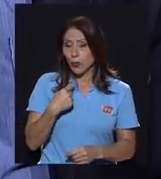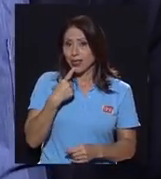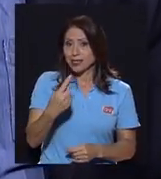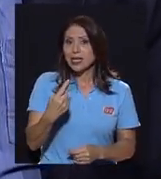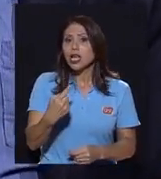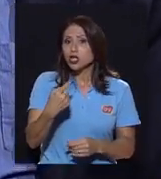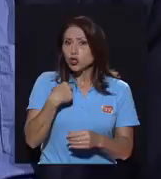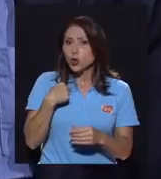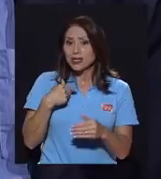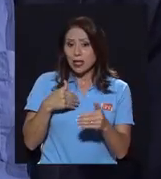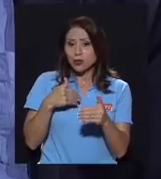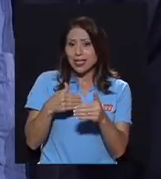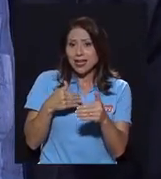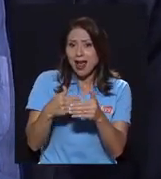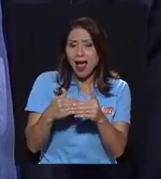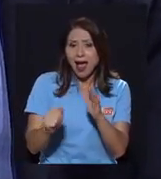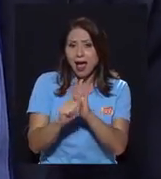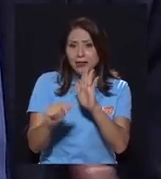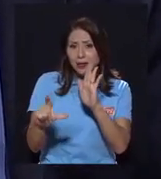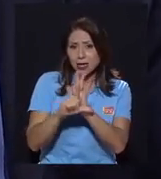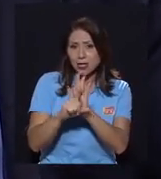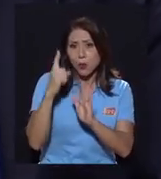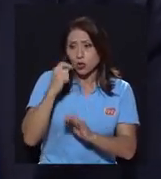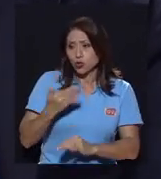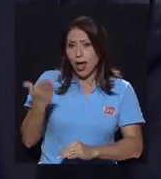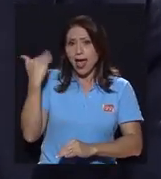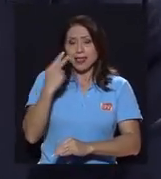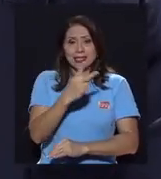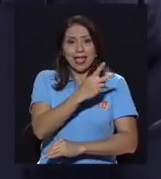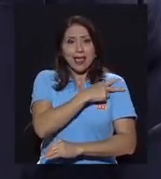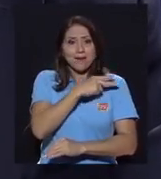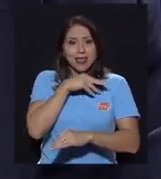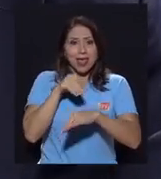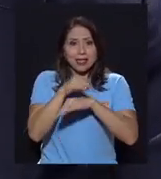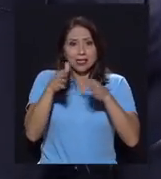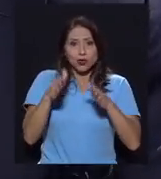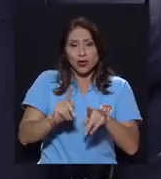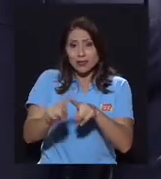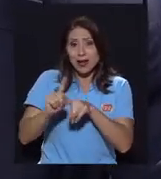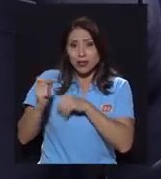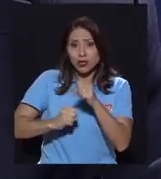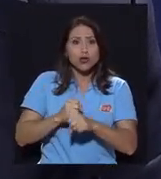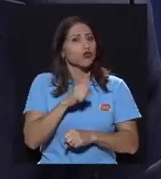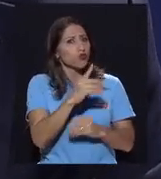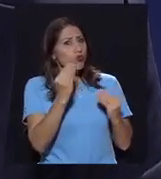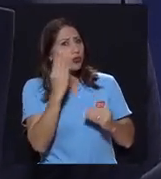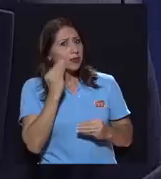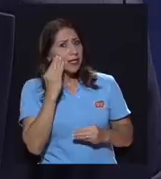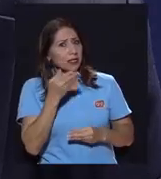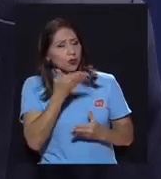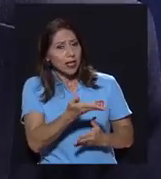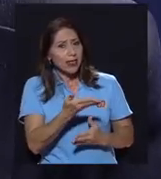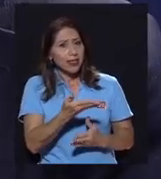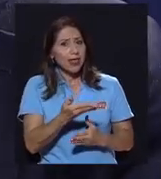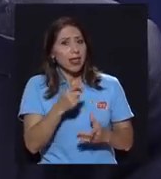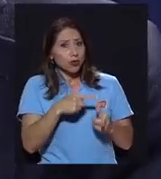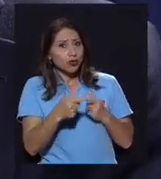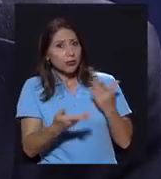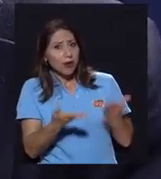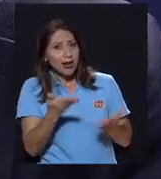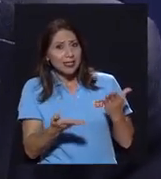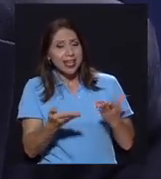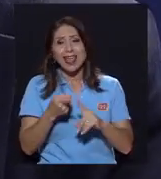estado cercano a la asamblea legislativo porque fui jefe de asesores varios pero tiene mucha experiencia de determinar y uno analiza los